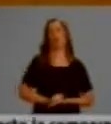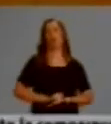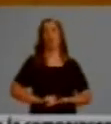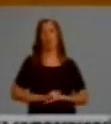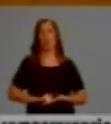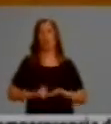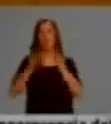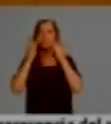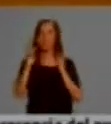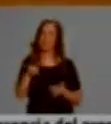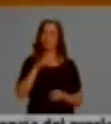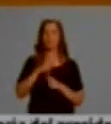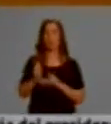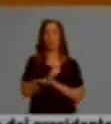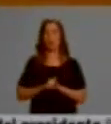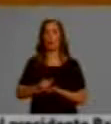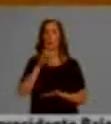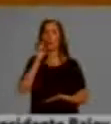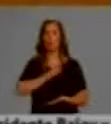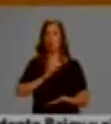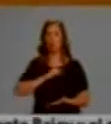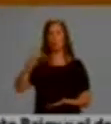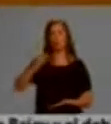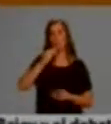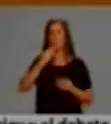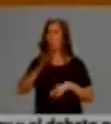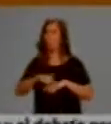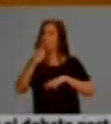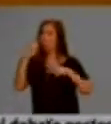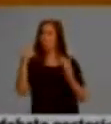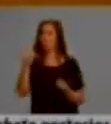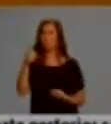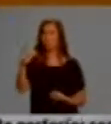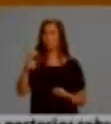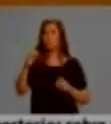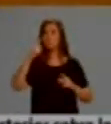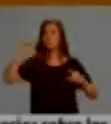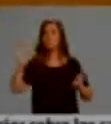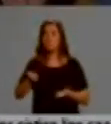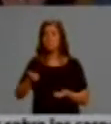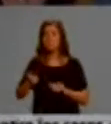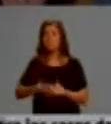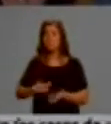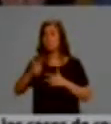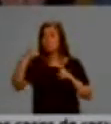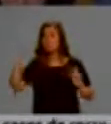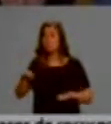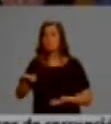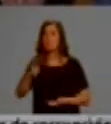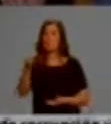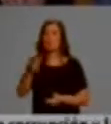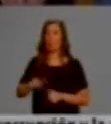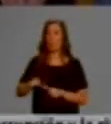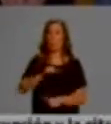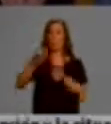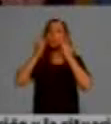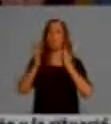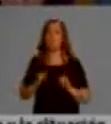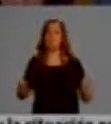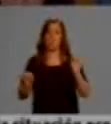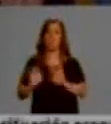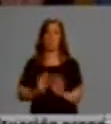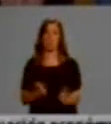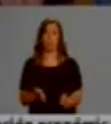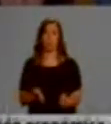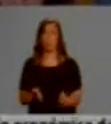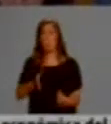no era procedente de un ataque de moral pública, no, no. Era porque ustedes les habían pillado con las manos en la masa. En